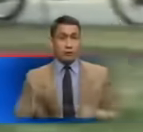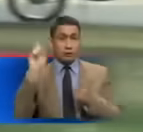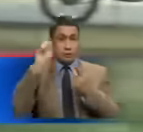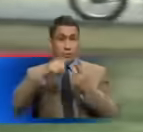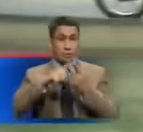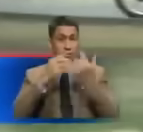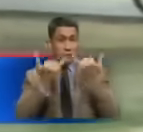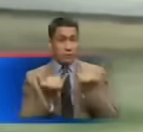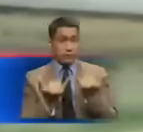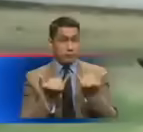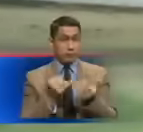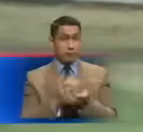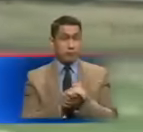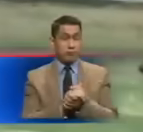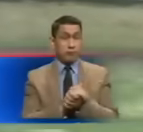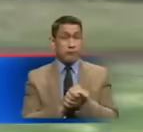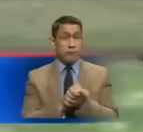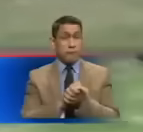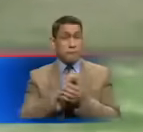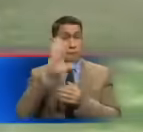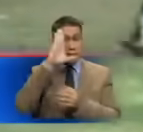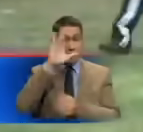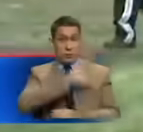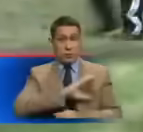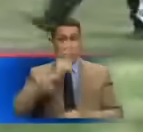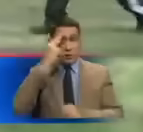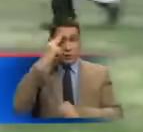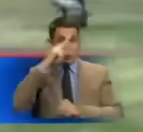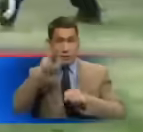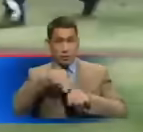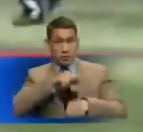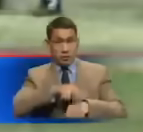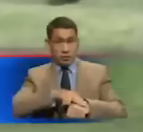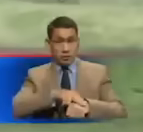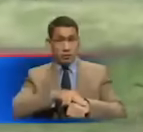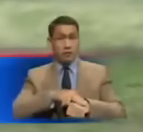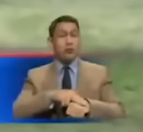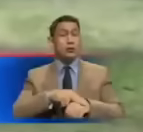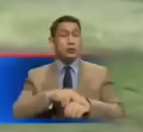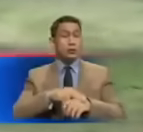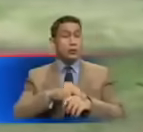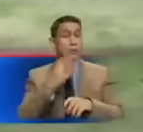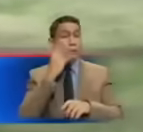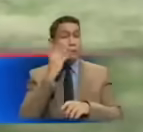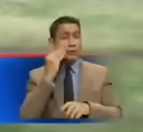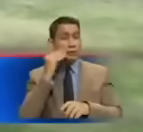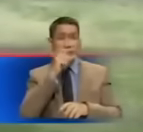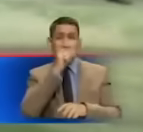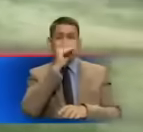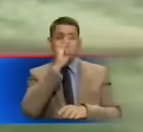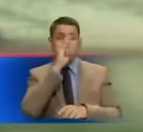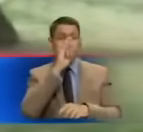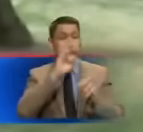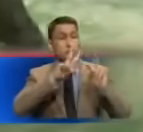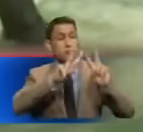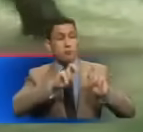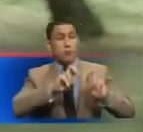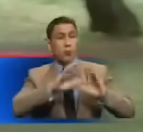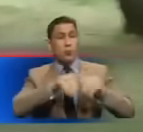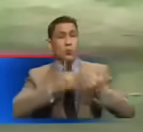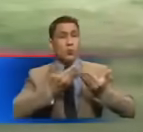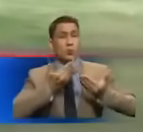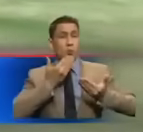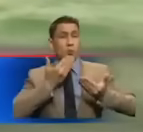las personas de la Policía Nacional, especialistas en accidentes de tránsito, están aquí verificando cuál sería la posible causa